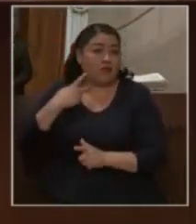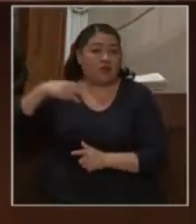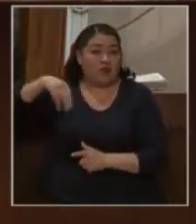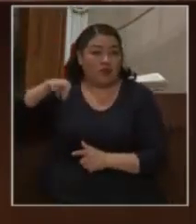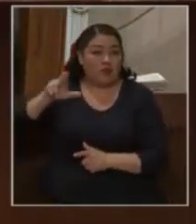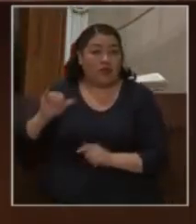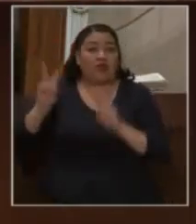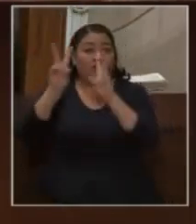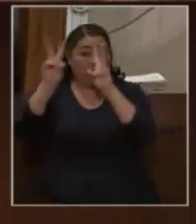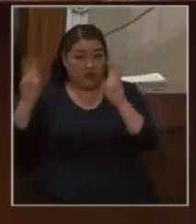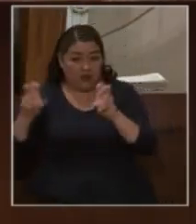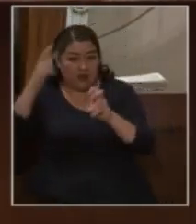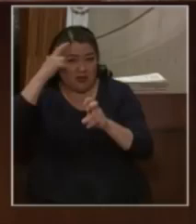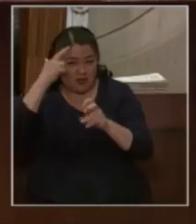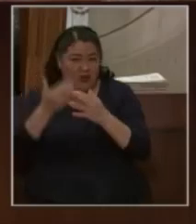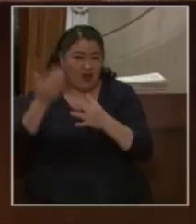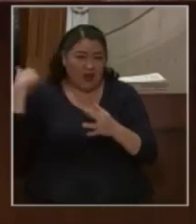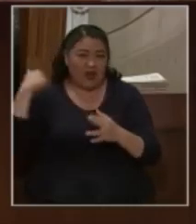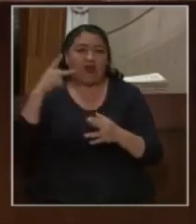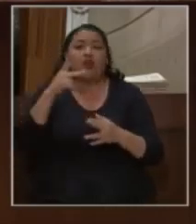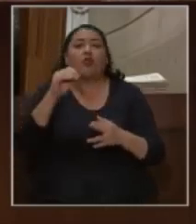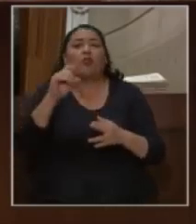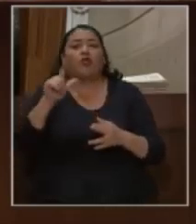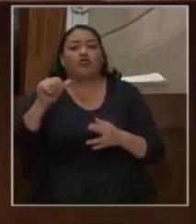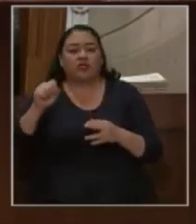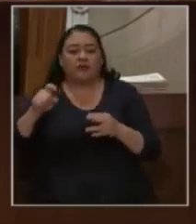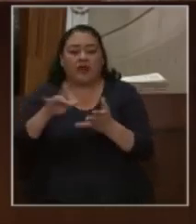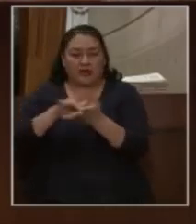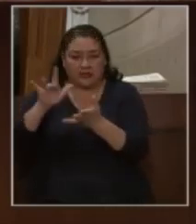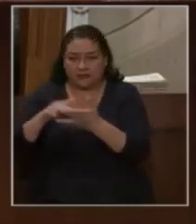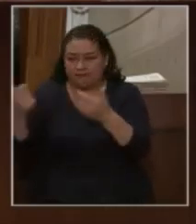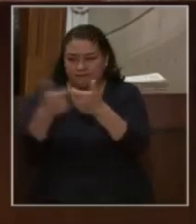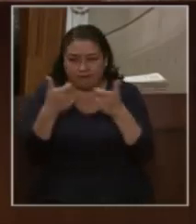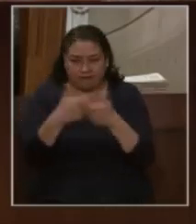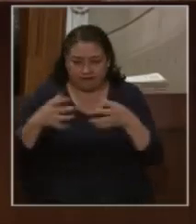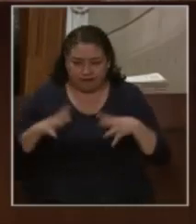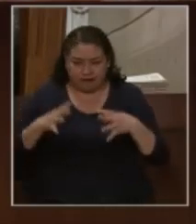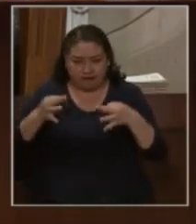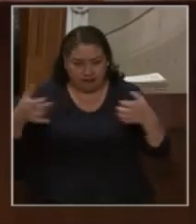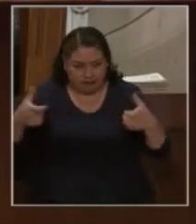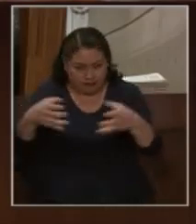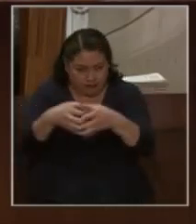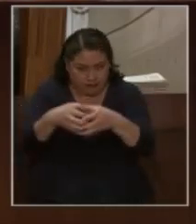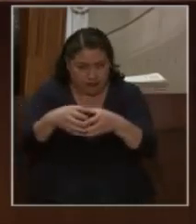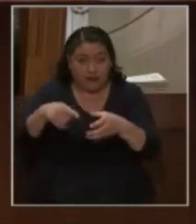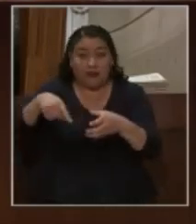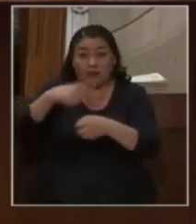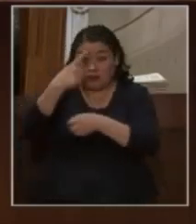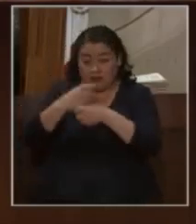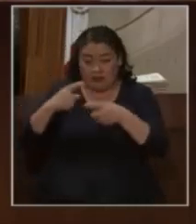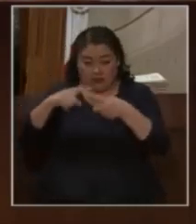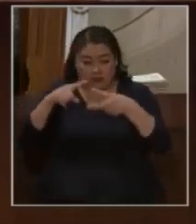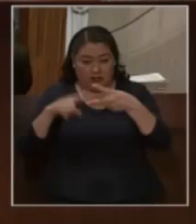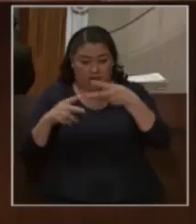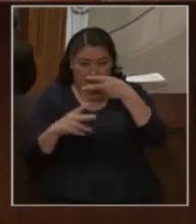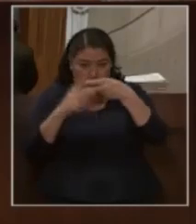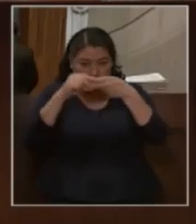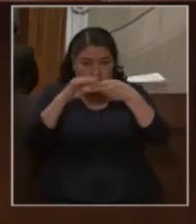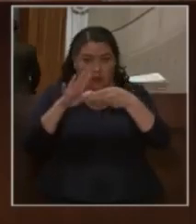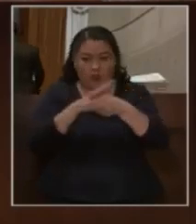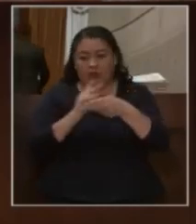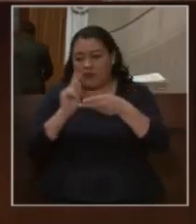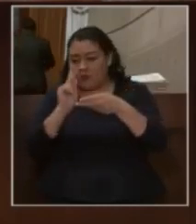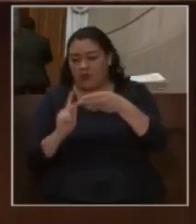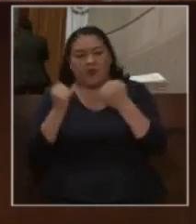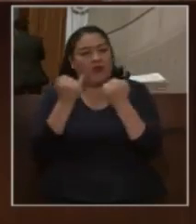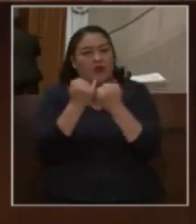el fideicomiso por los demás. El proyecto que se somete a su consideración propone acumular los recursos de apelación, ya que existe